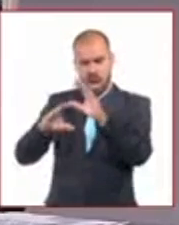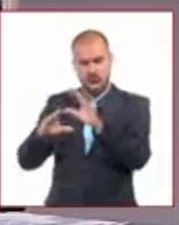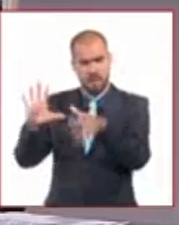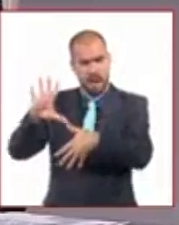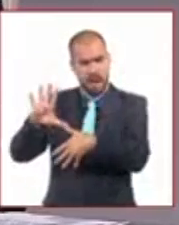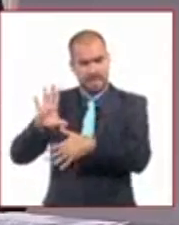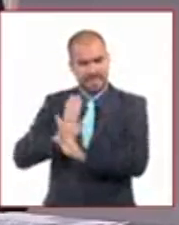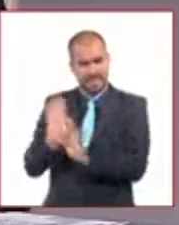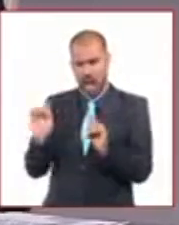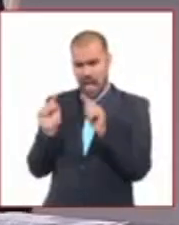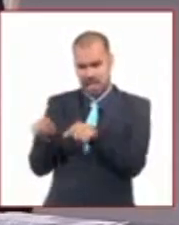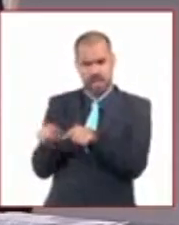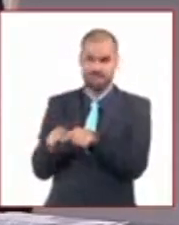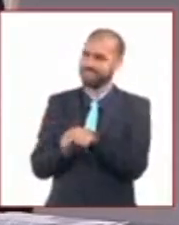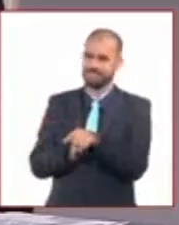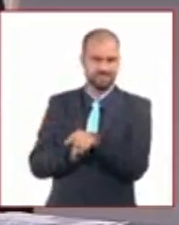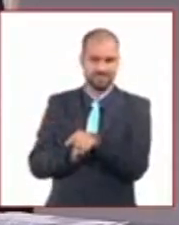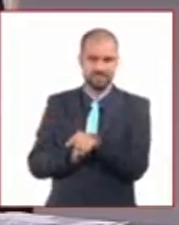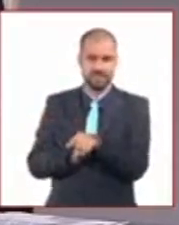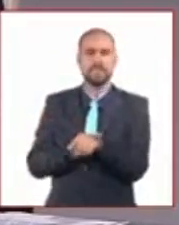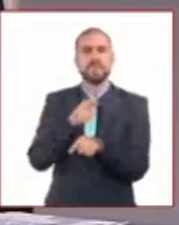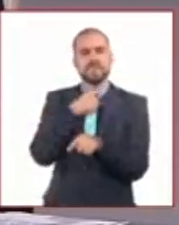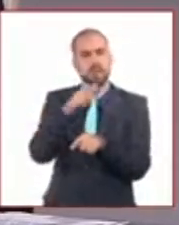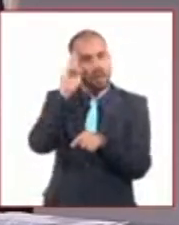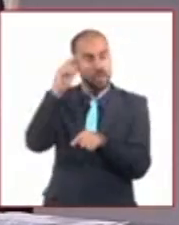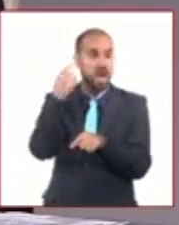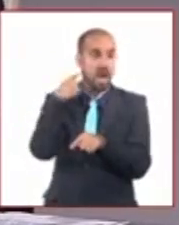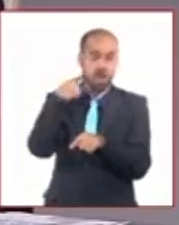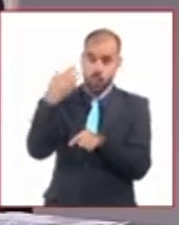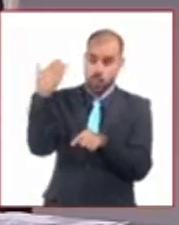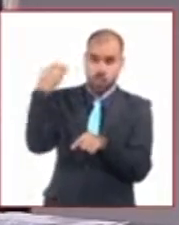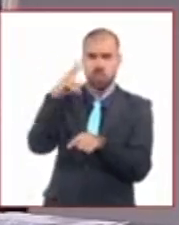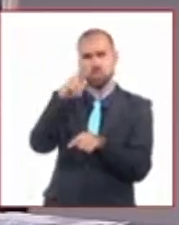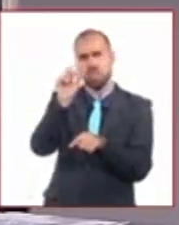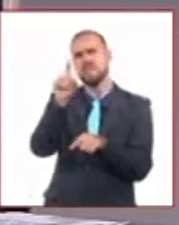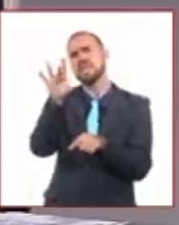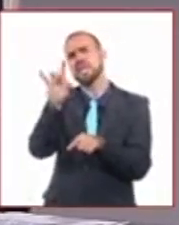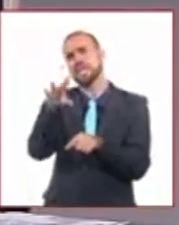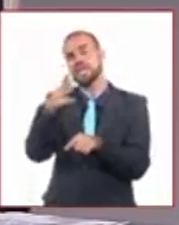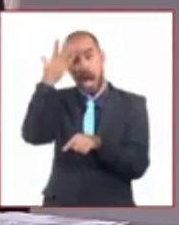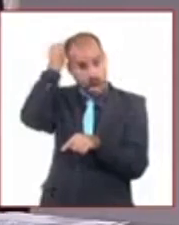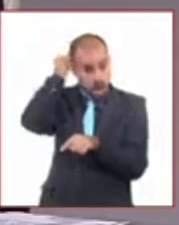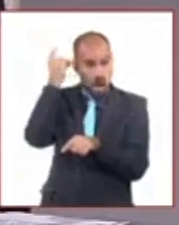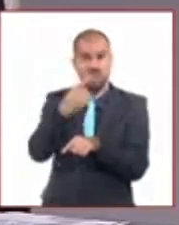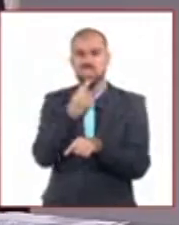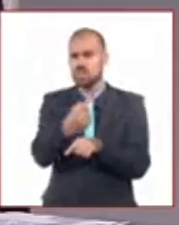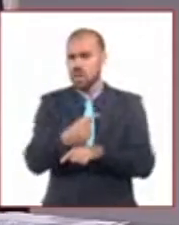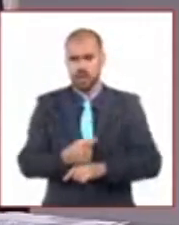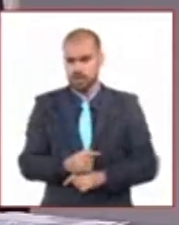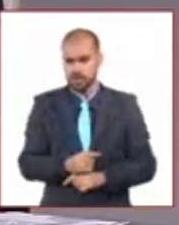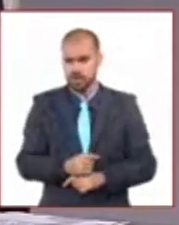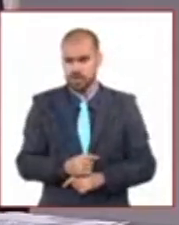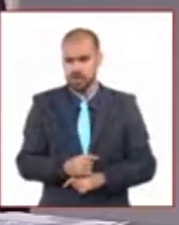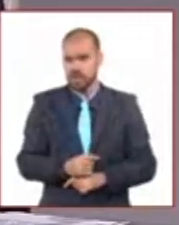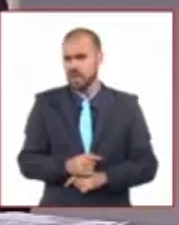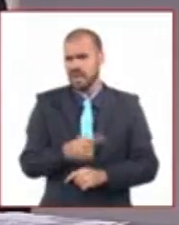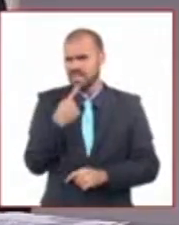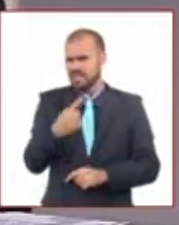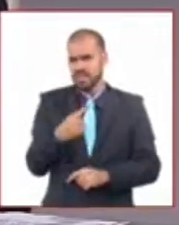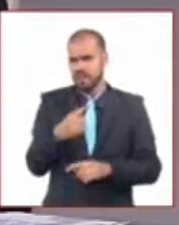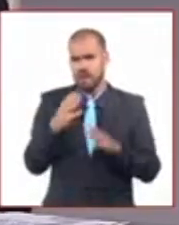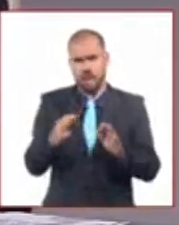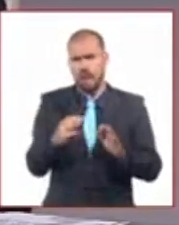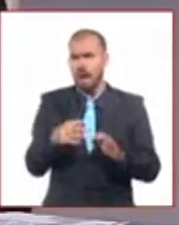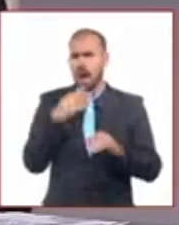referencia a nuestro general de ejército mes 2015 cuando dijo 6 por 8 48 y habló 47 minutos uno de los